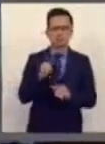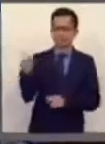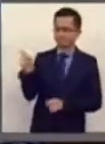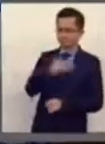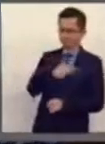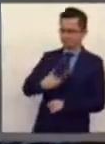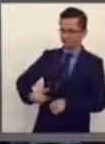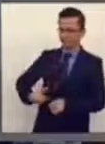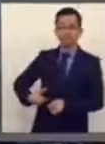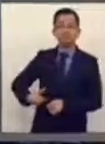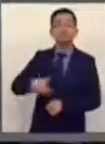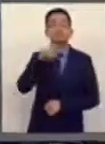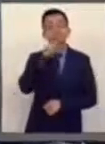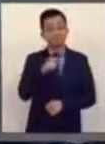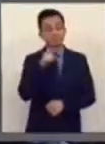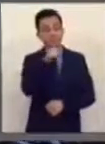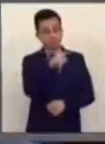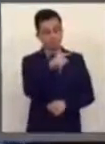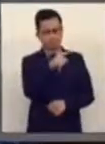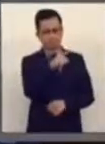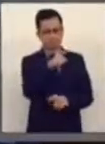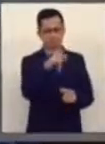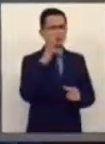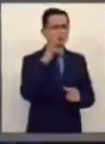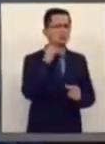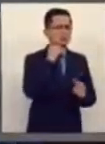y ratificados por el Senado.